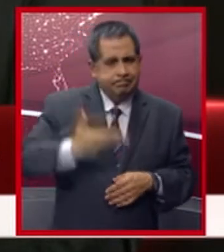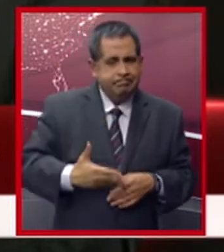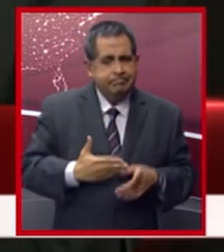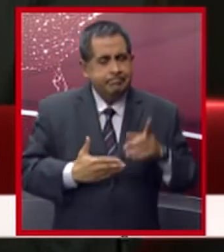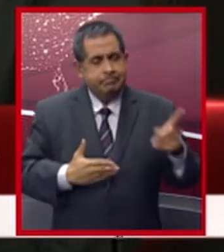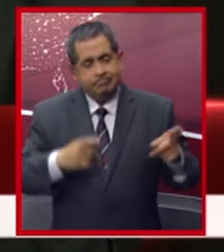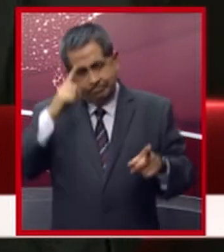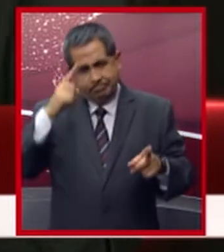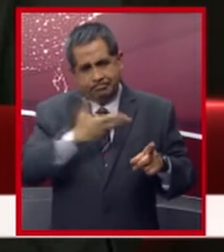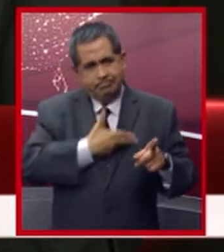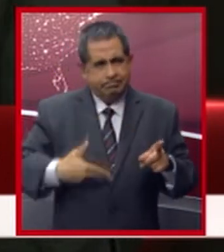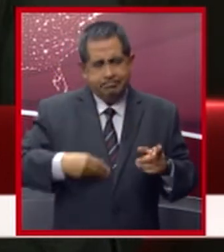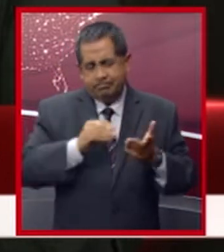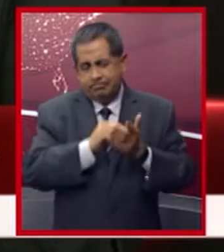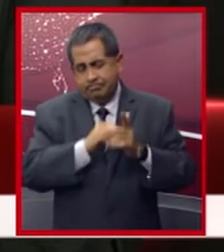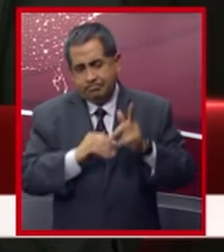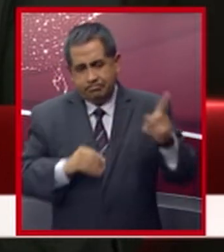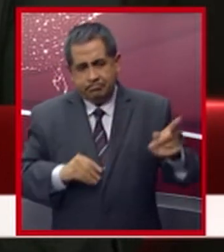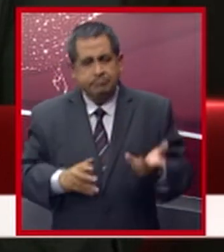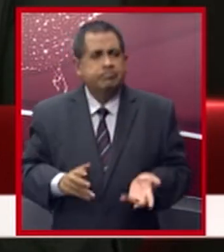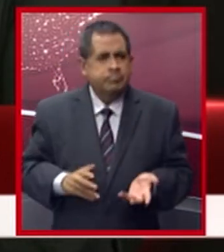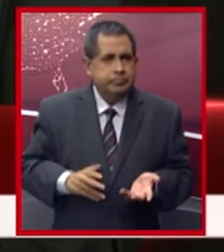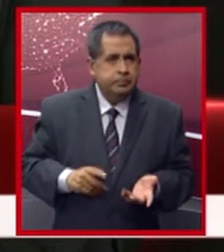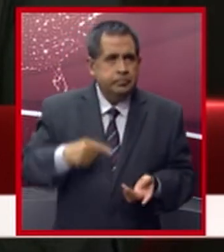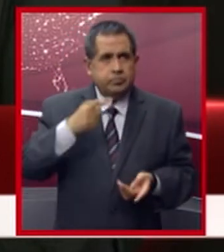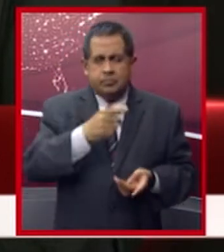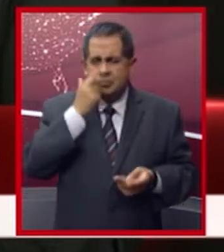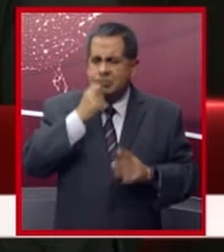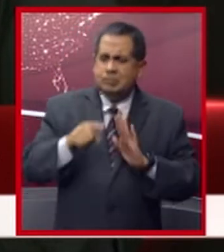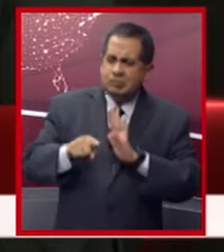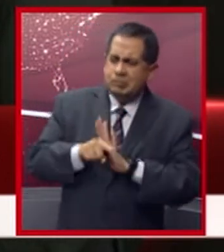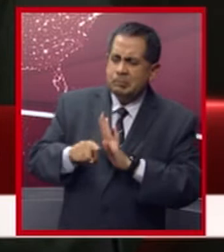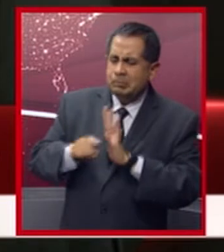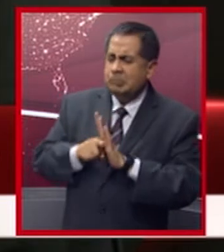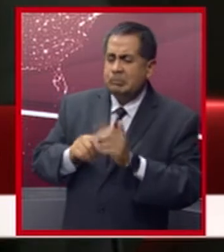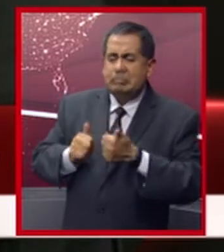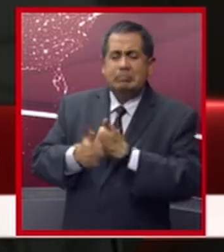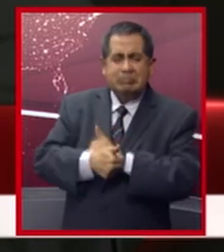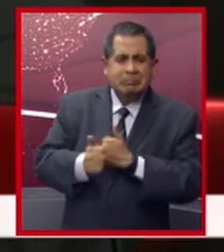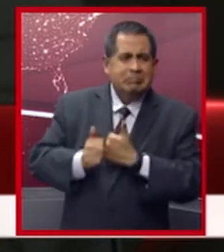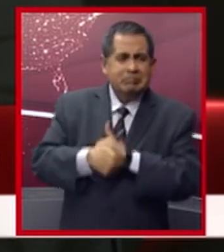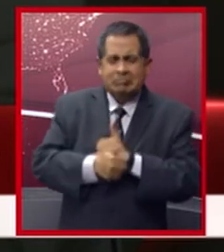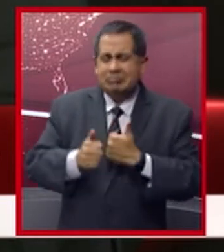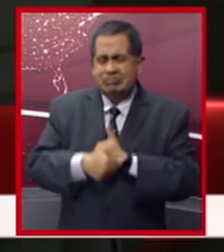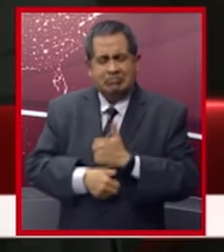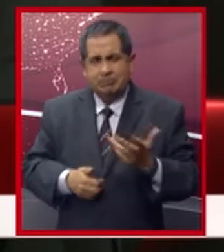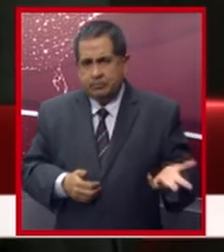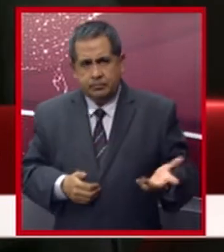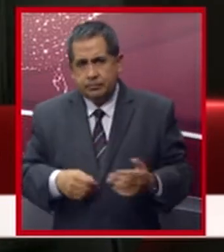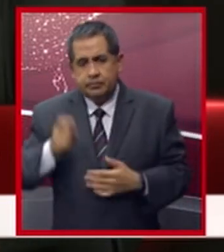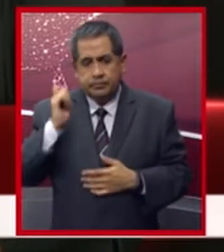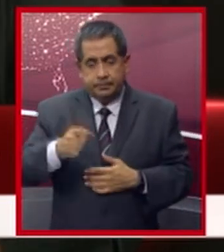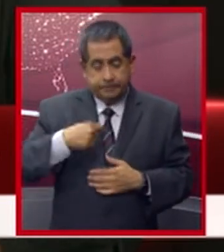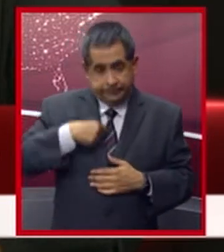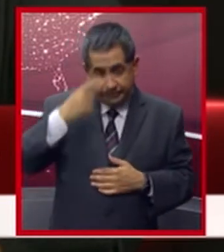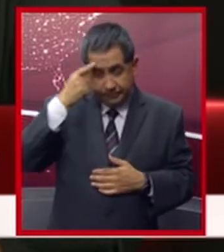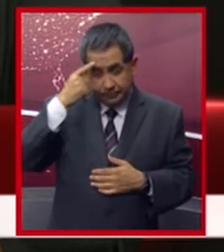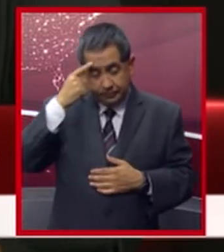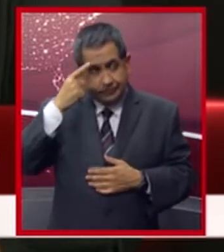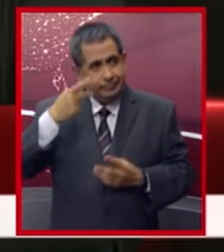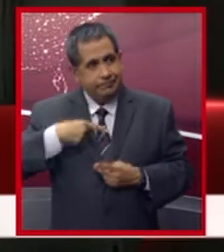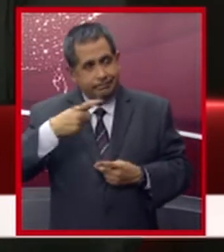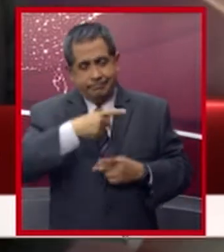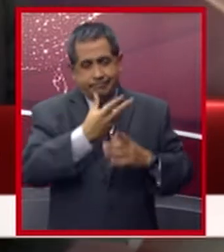al presidente en turno, y ha estado matizando su discurso. Quiere decir que el regreso de